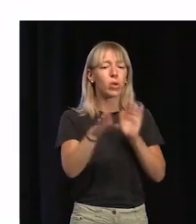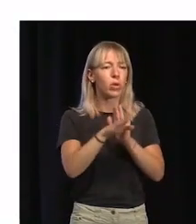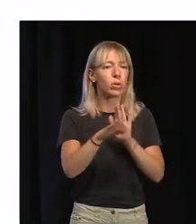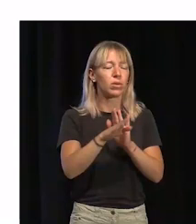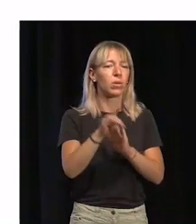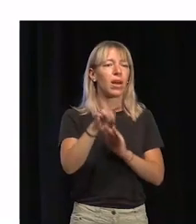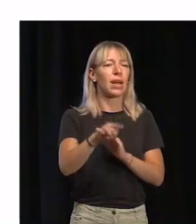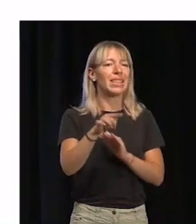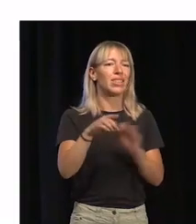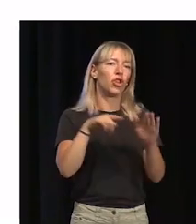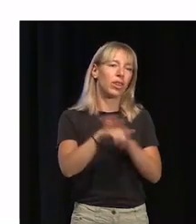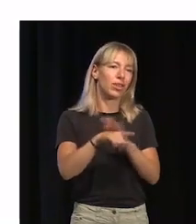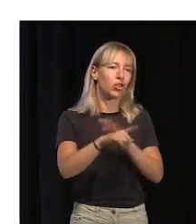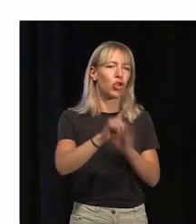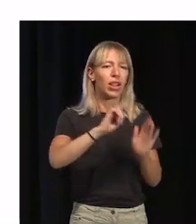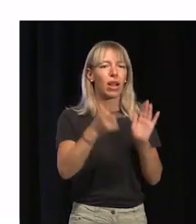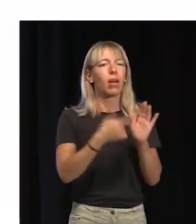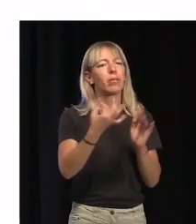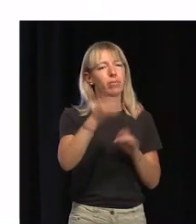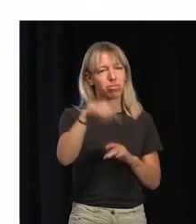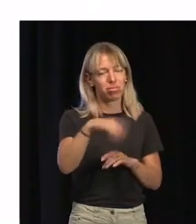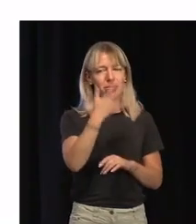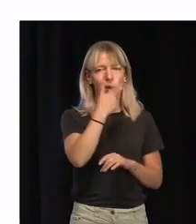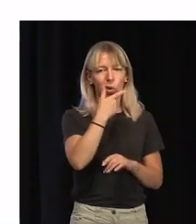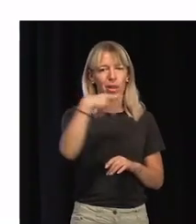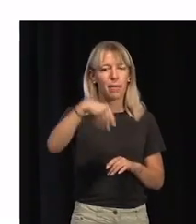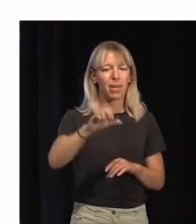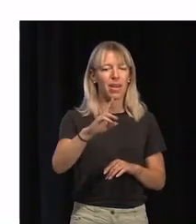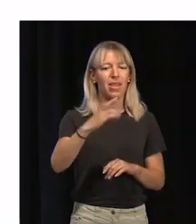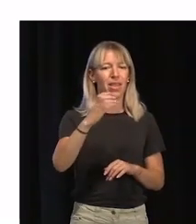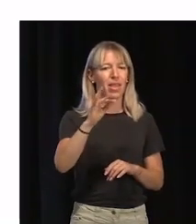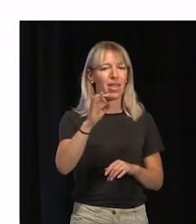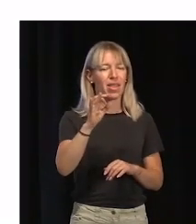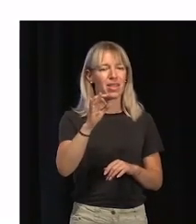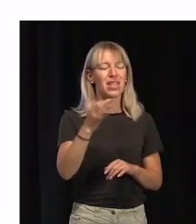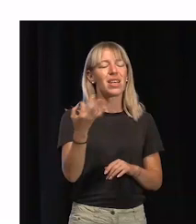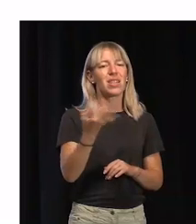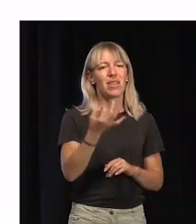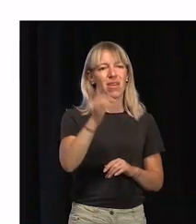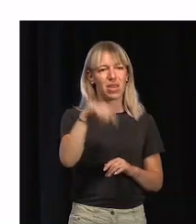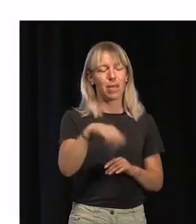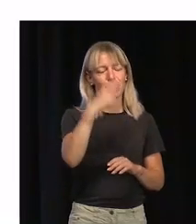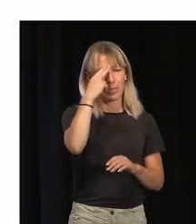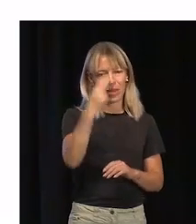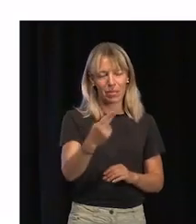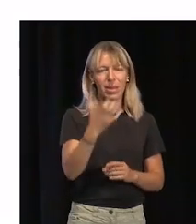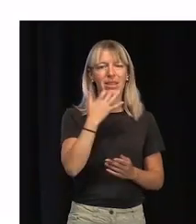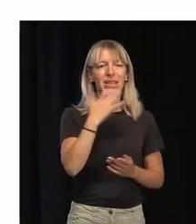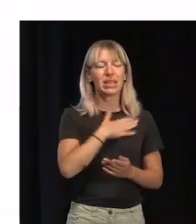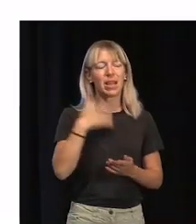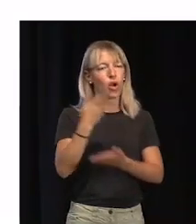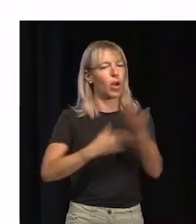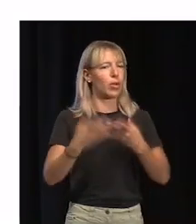esos trámites legales que también conoce Mercedes, ¿no?, y que tenemos que, por supuesto, respetar cuando queremos